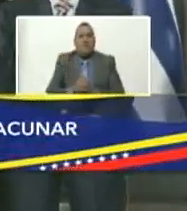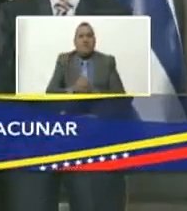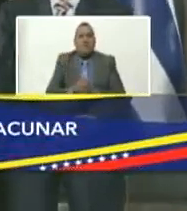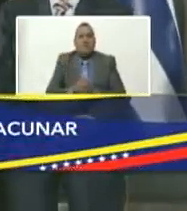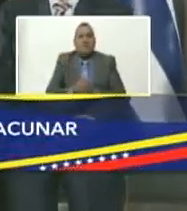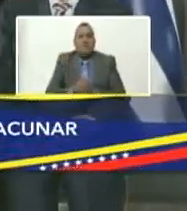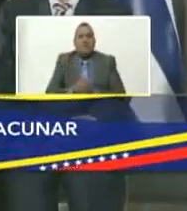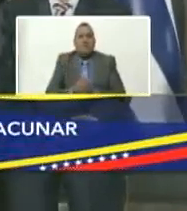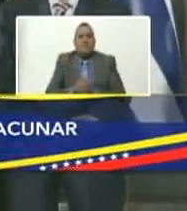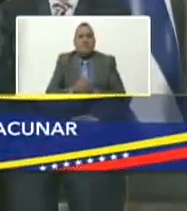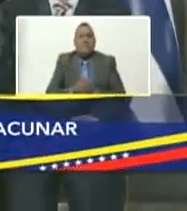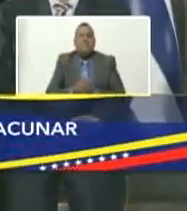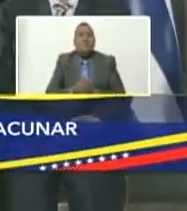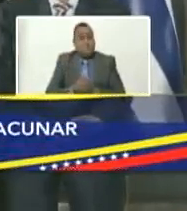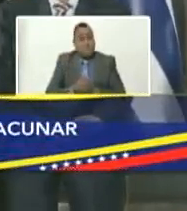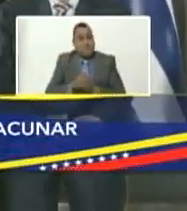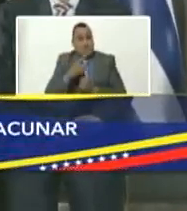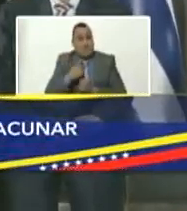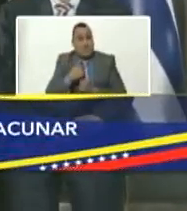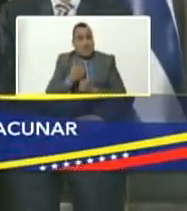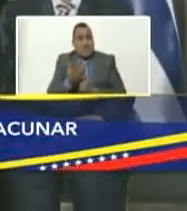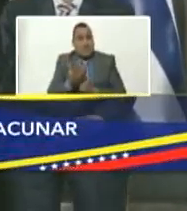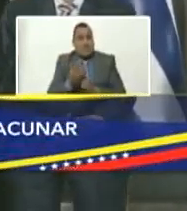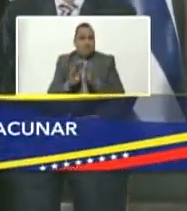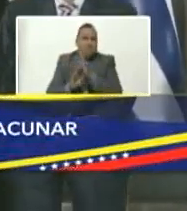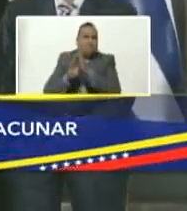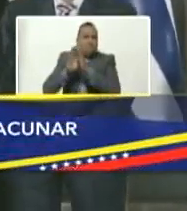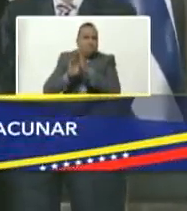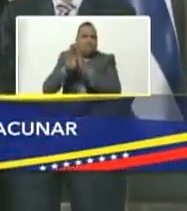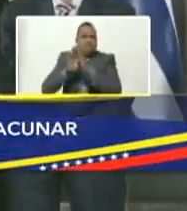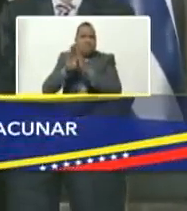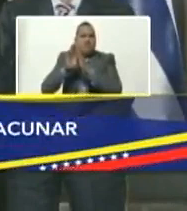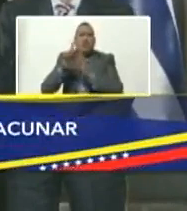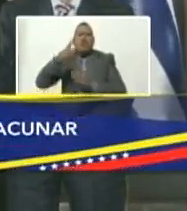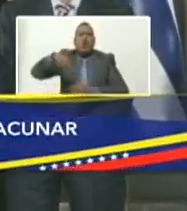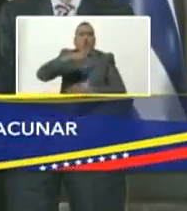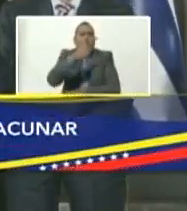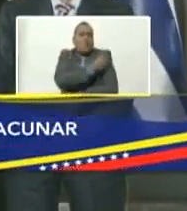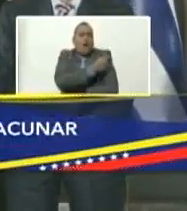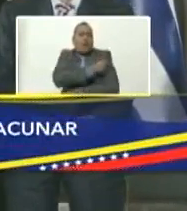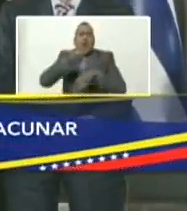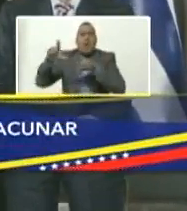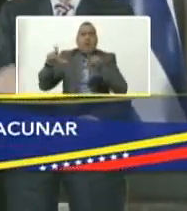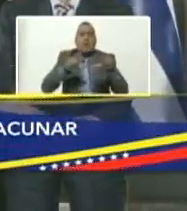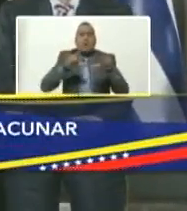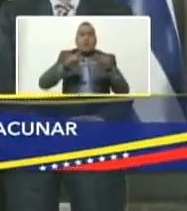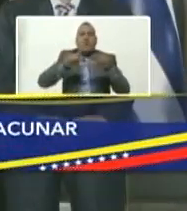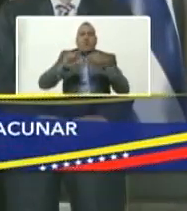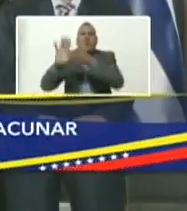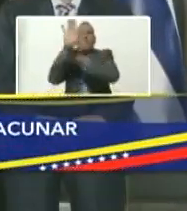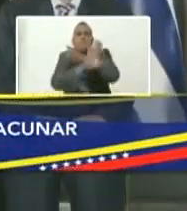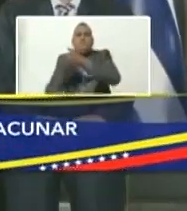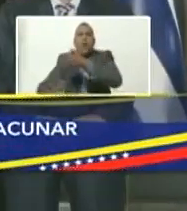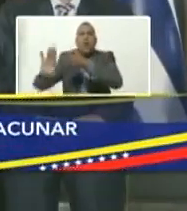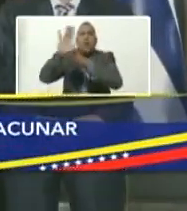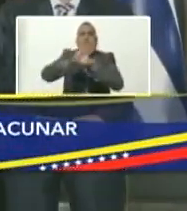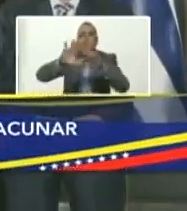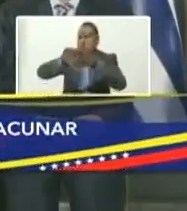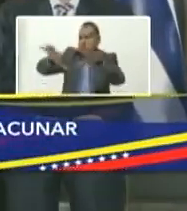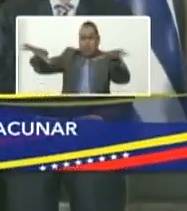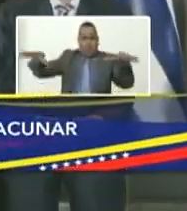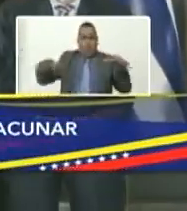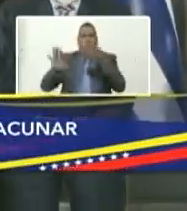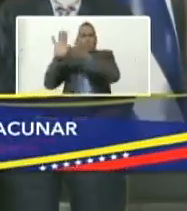al máximo nivel la llamada inmunidad de rebaño, al máximo nivel. Todo esto está en estudio,